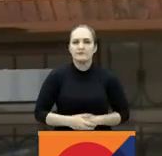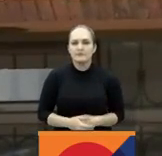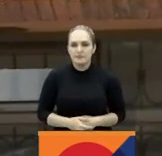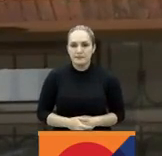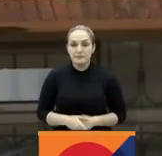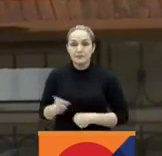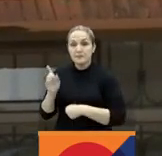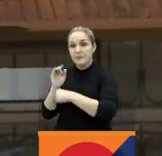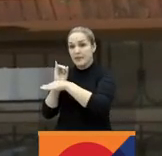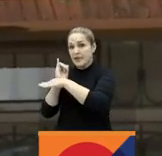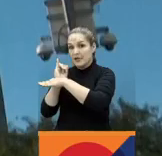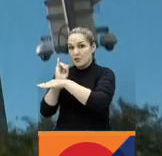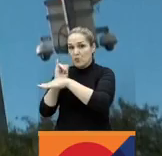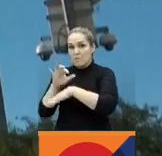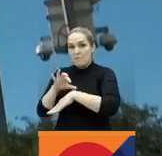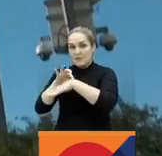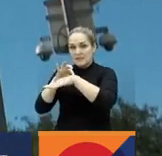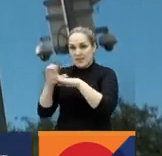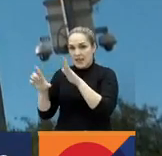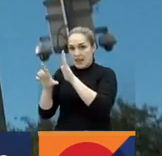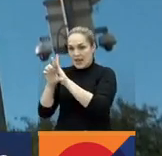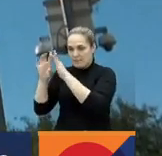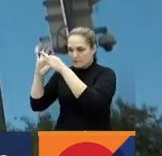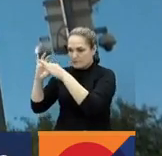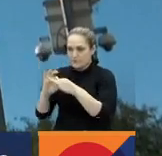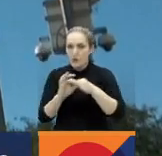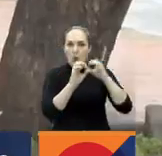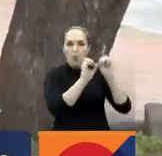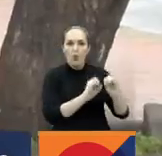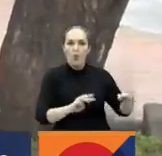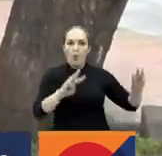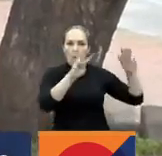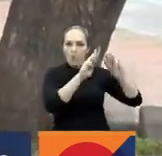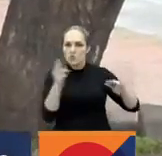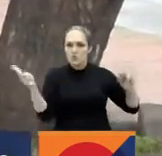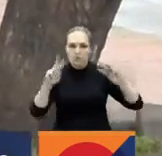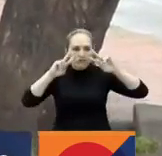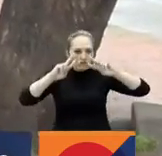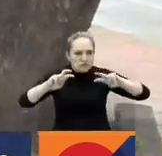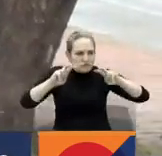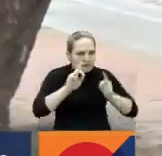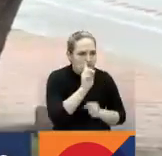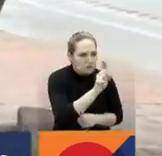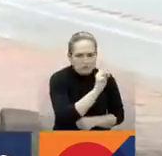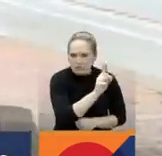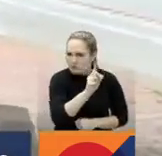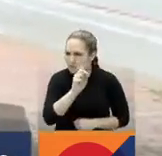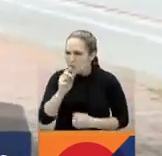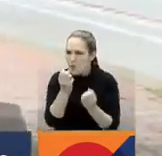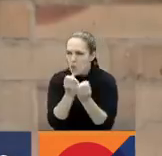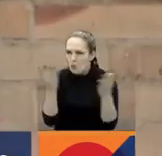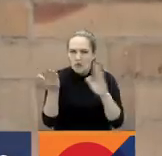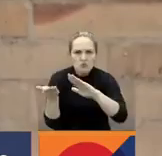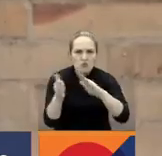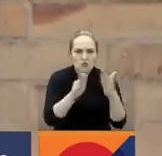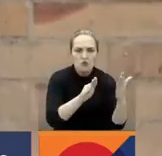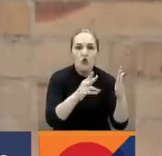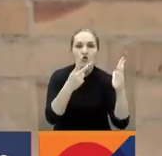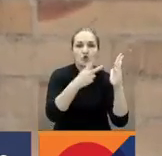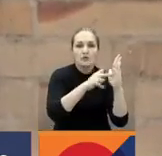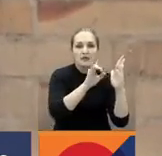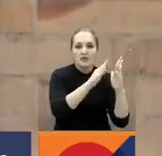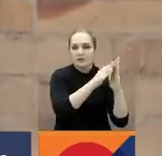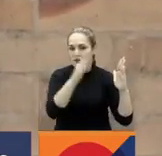El Instituto Nacional de Medicina Legal y la ONU publicaron un informe sobre la violencia contra las mujeres entre 2015 y 2019, donde dejan